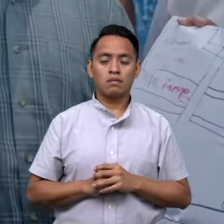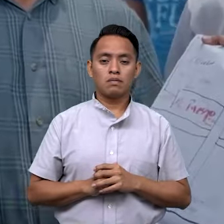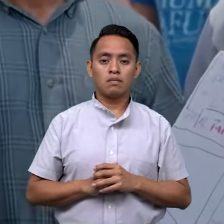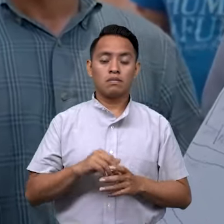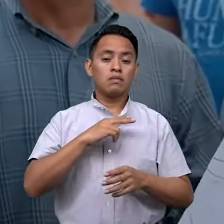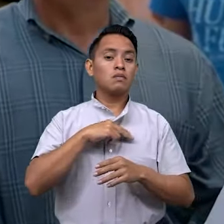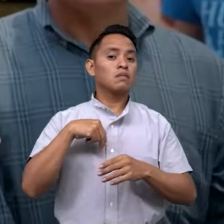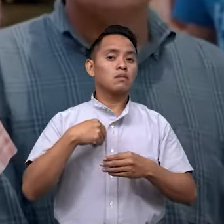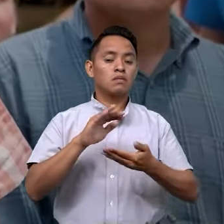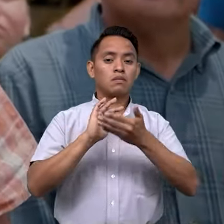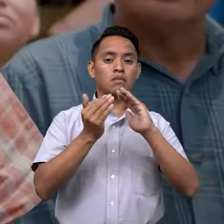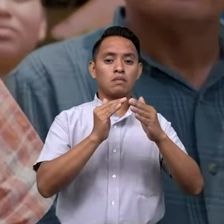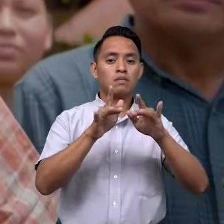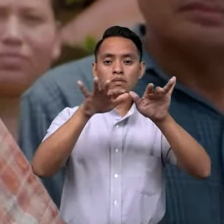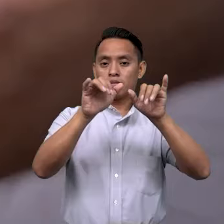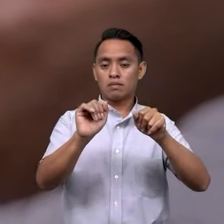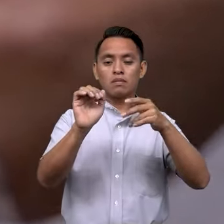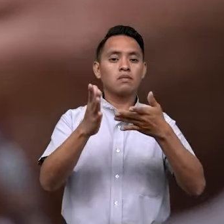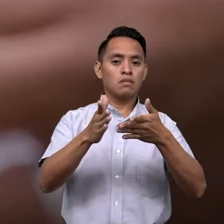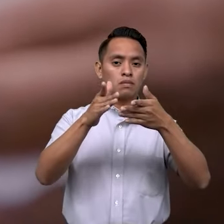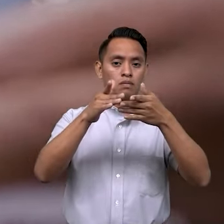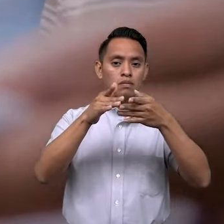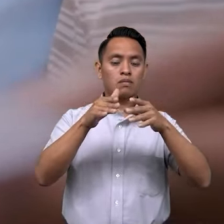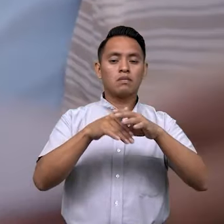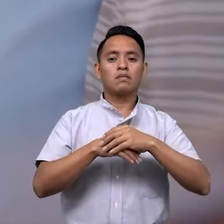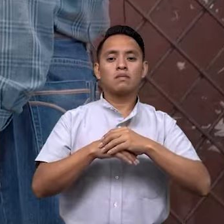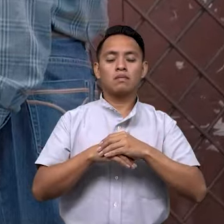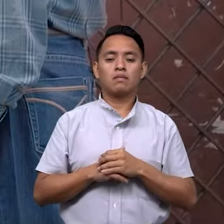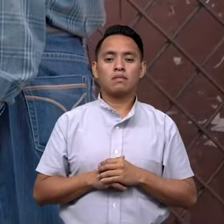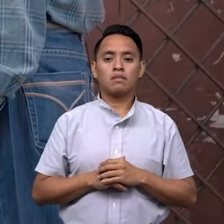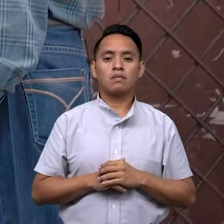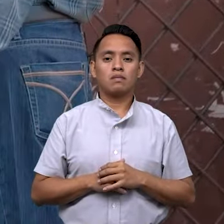Nuestra comunidad ya está lista.